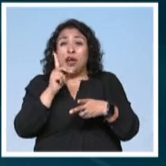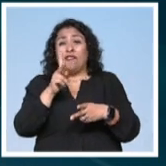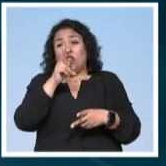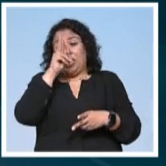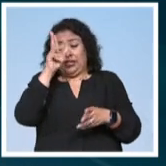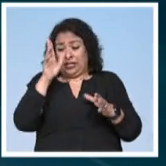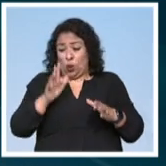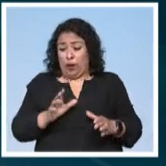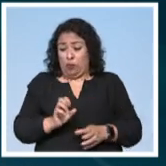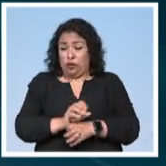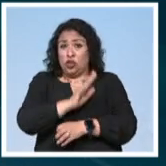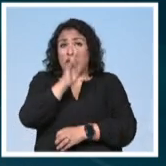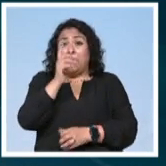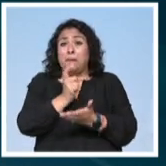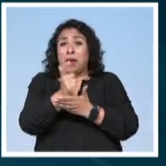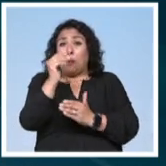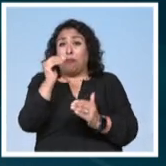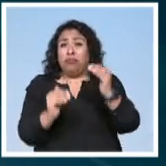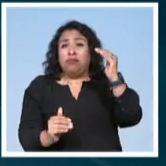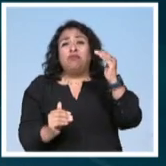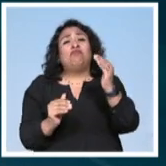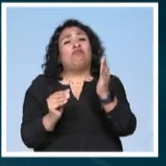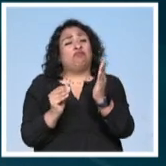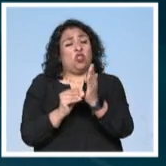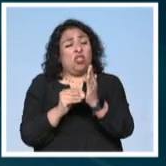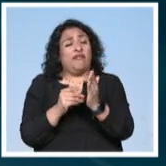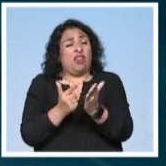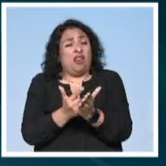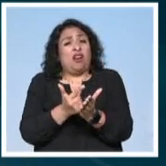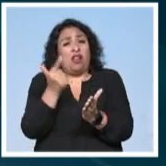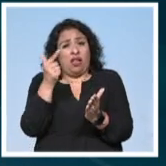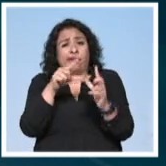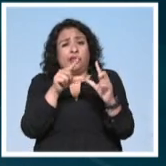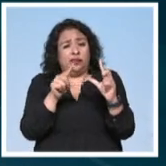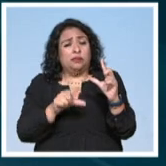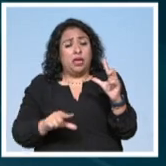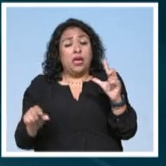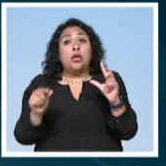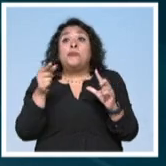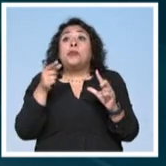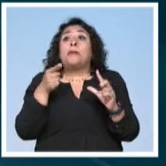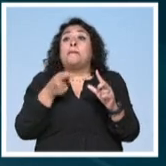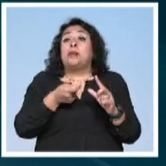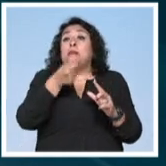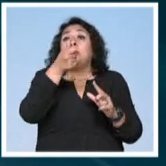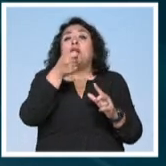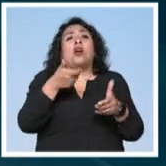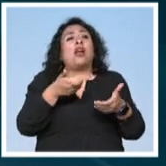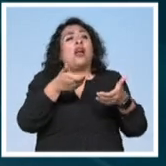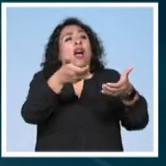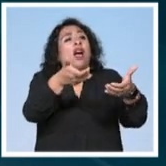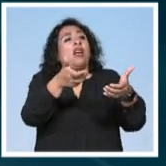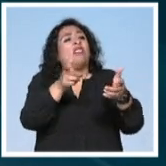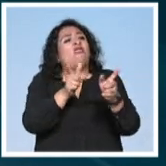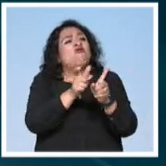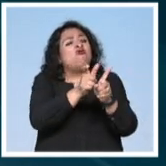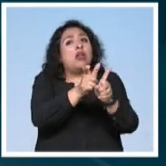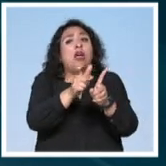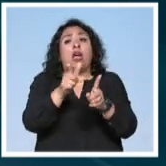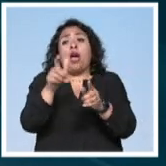y desigualdad salarial siguen siendo alarmantes en nuestro país. Empieza desde el acoso callejero, termina en la